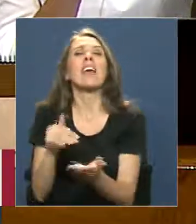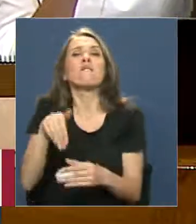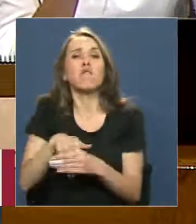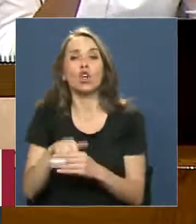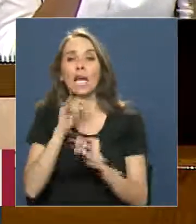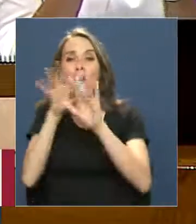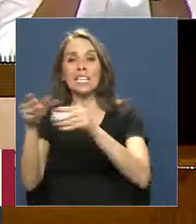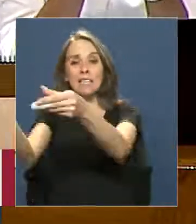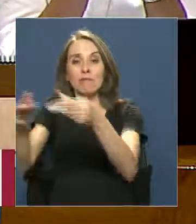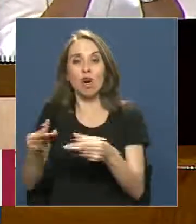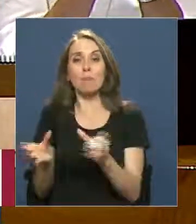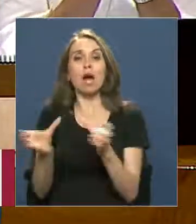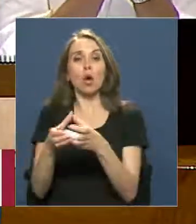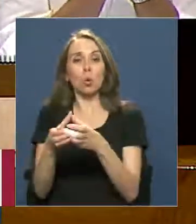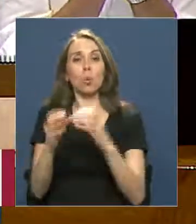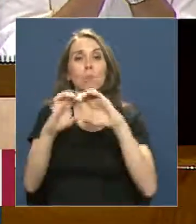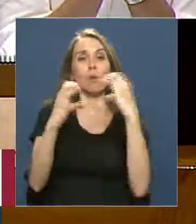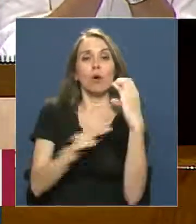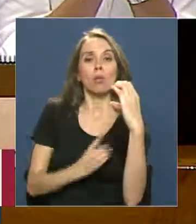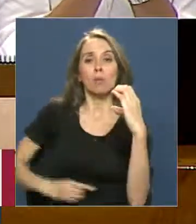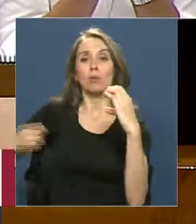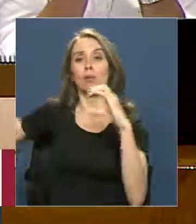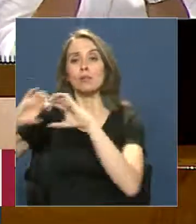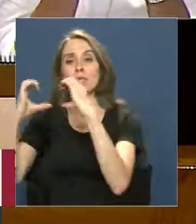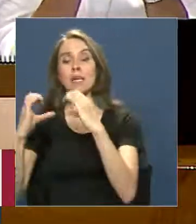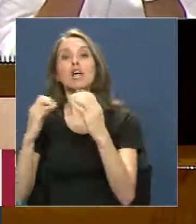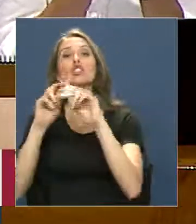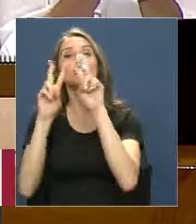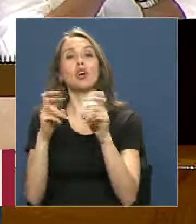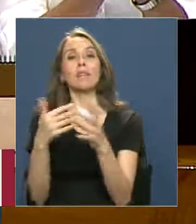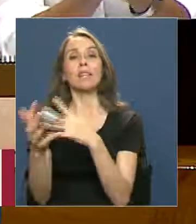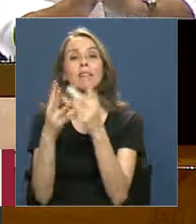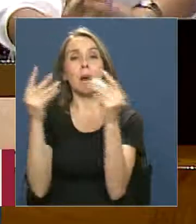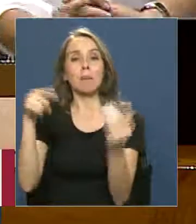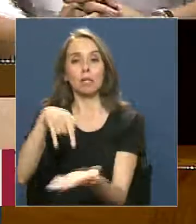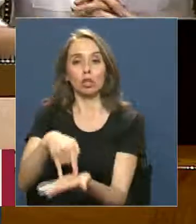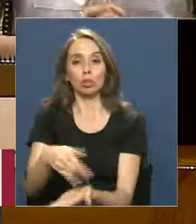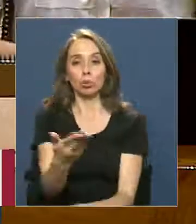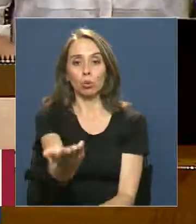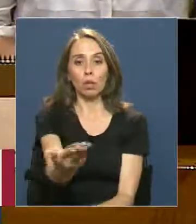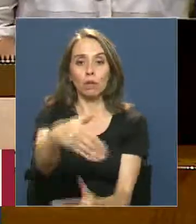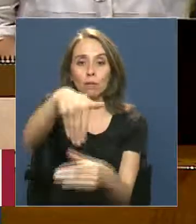del Grupo Bicameral de Transparencia del Congreso Nacional. En votación.